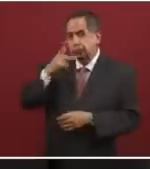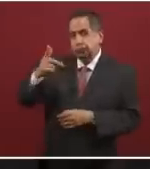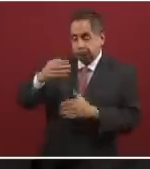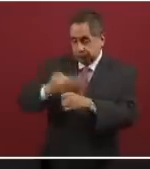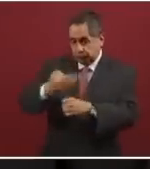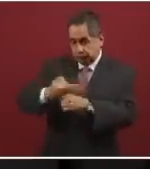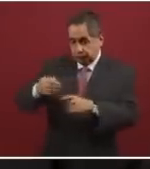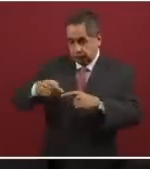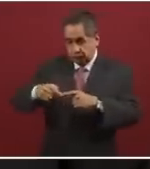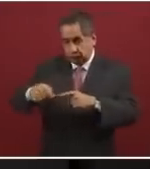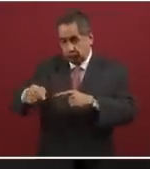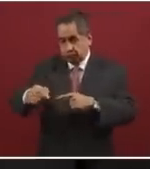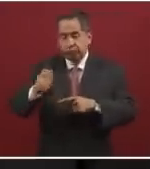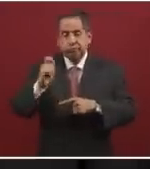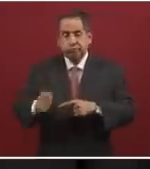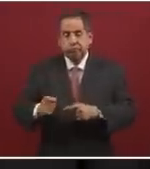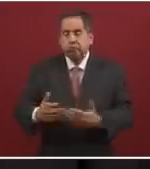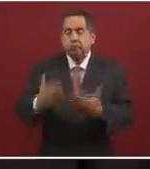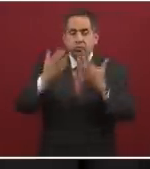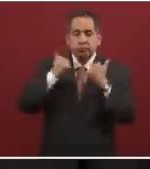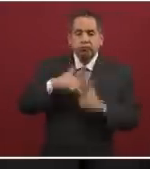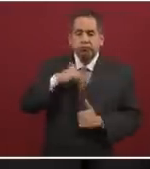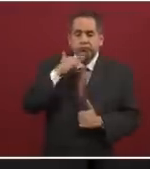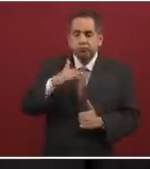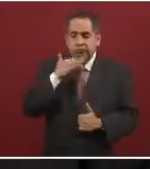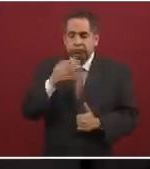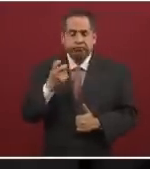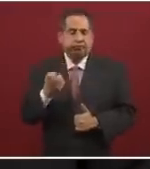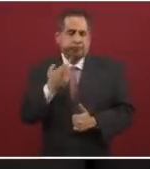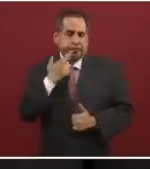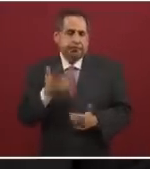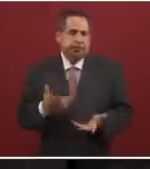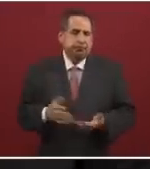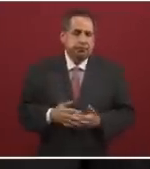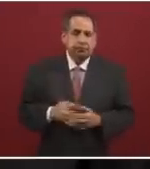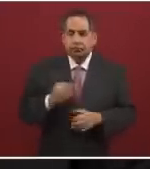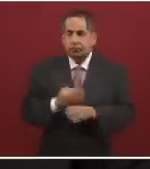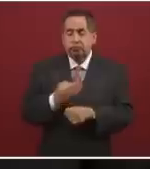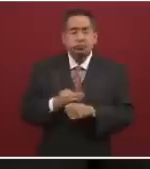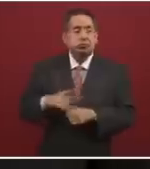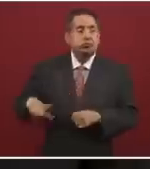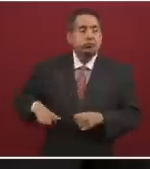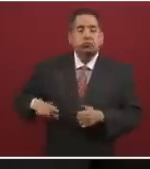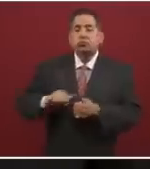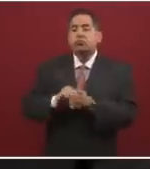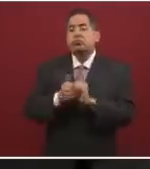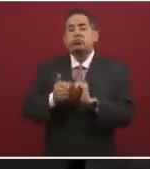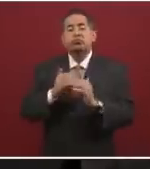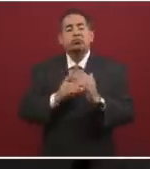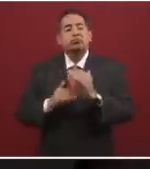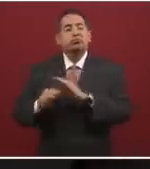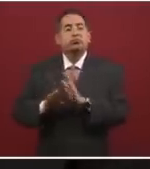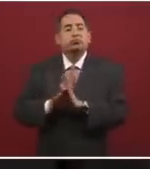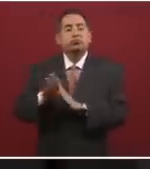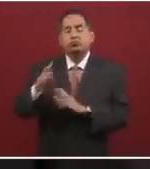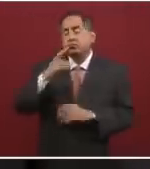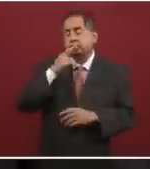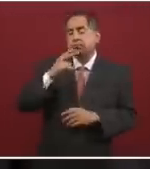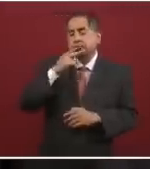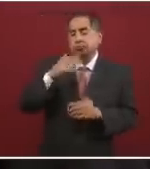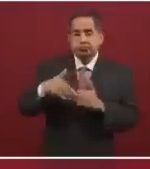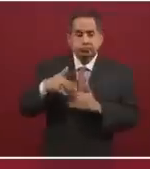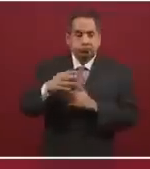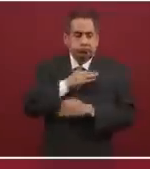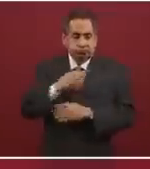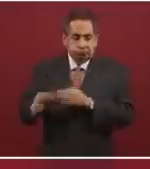A eso se le debe el que el gobierno vaya